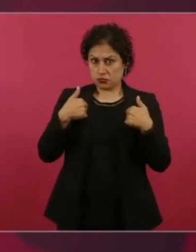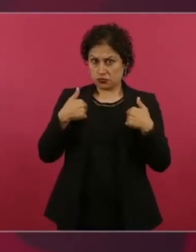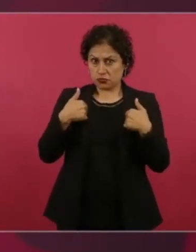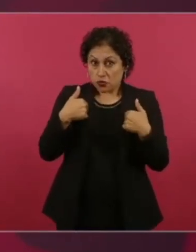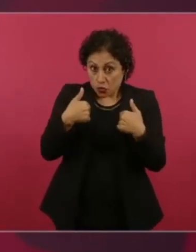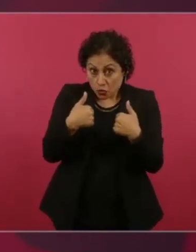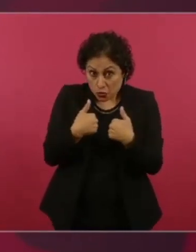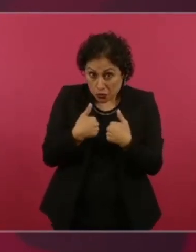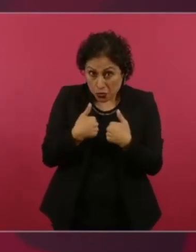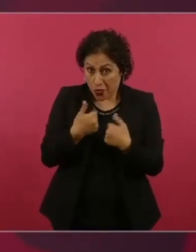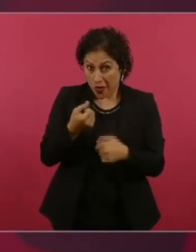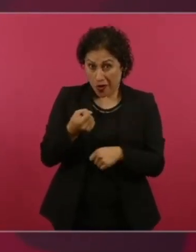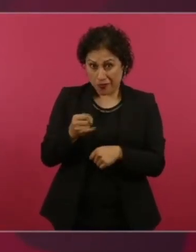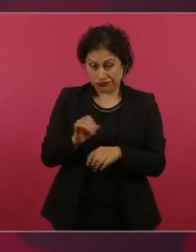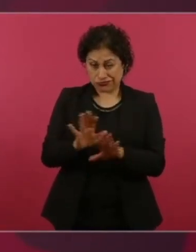acostumbro a hacer eso,